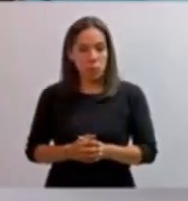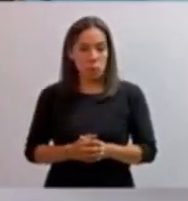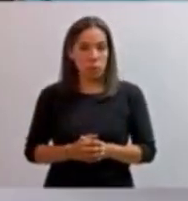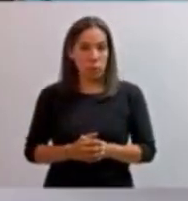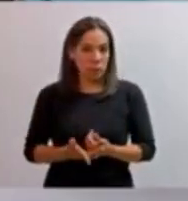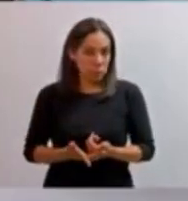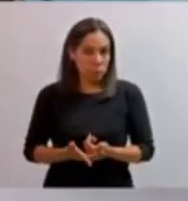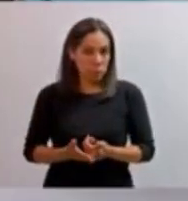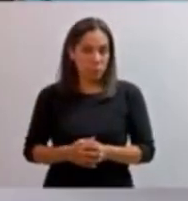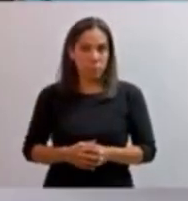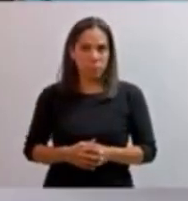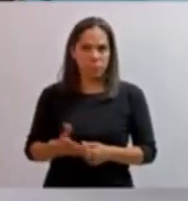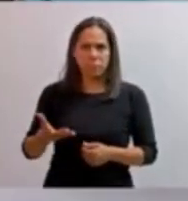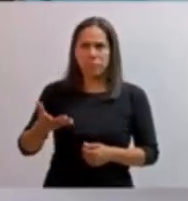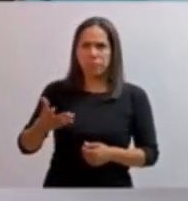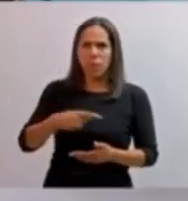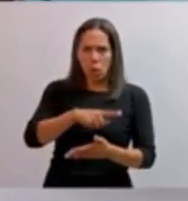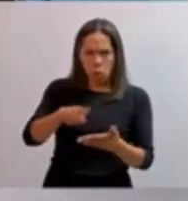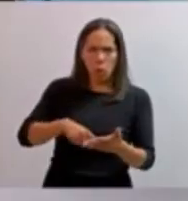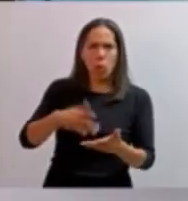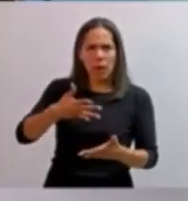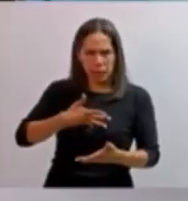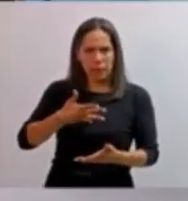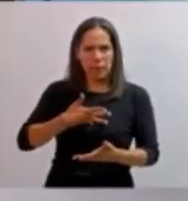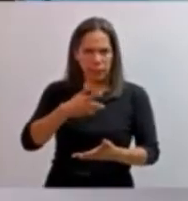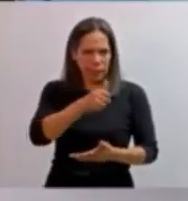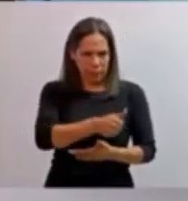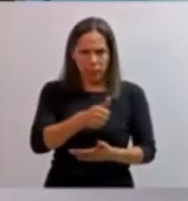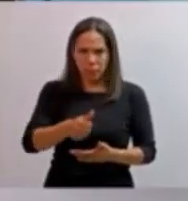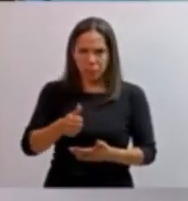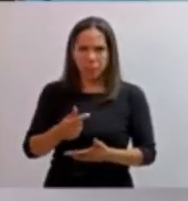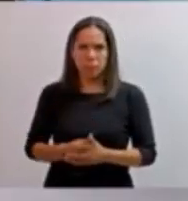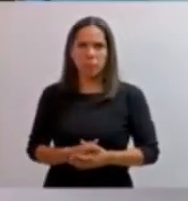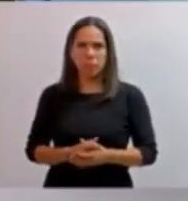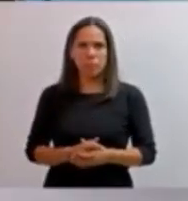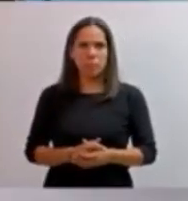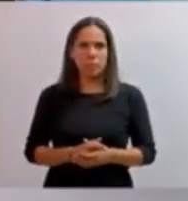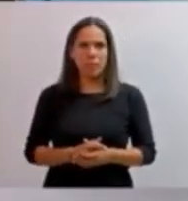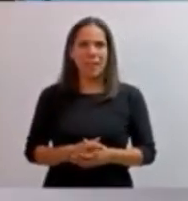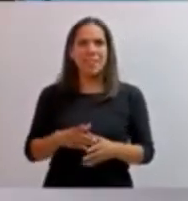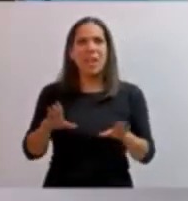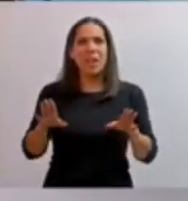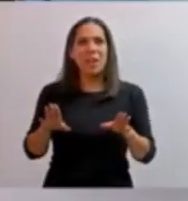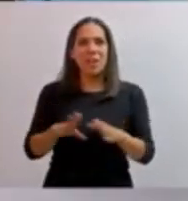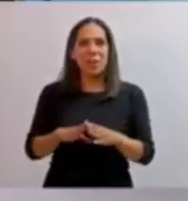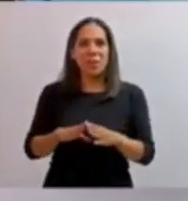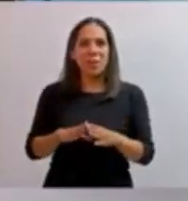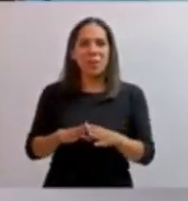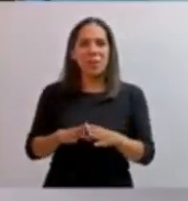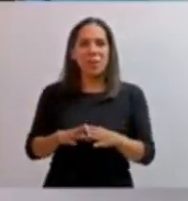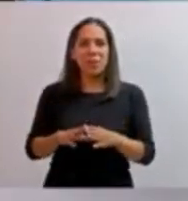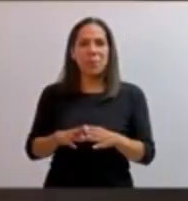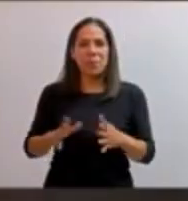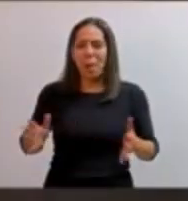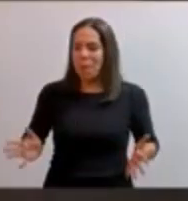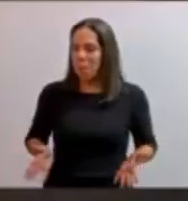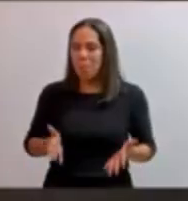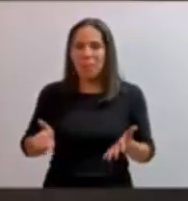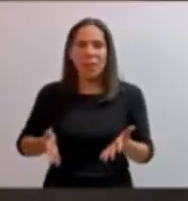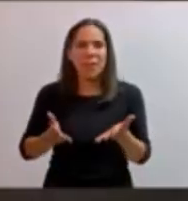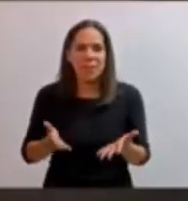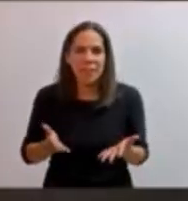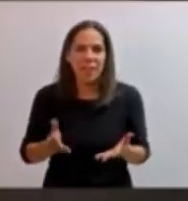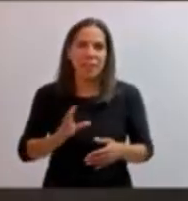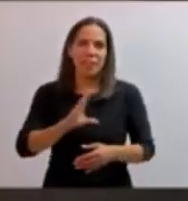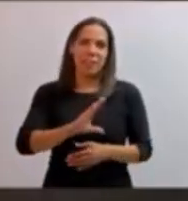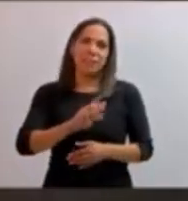espacios lo hicieron patente, es esta idea de dinamizar las sesiones del Consejo Técnico